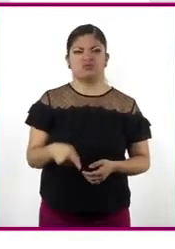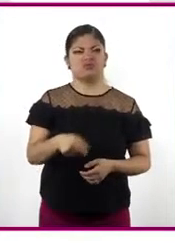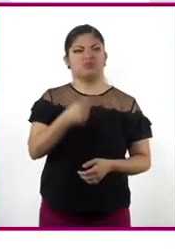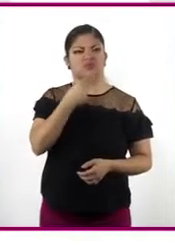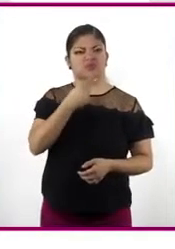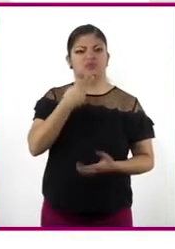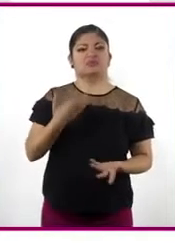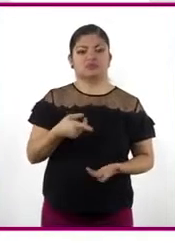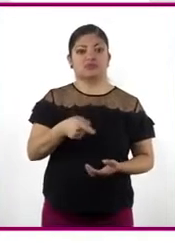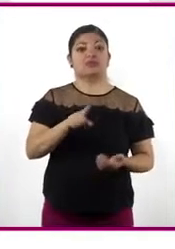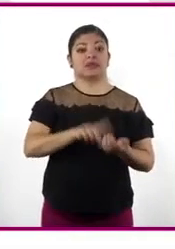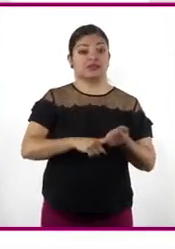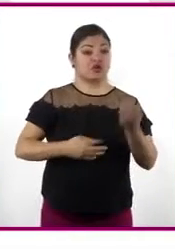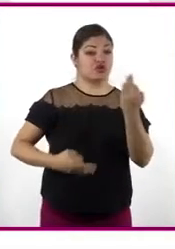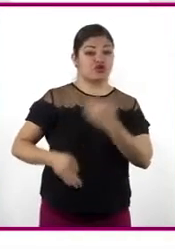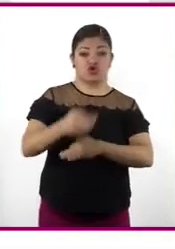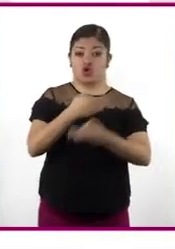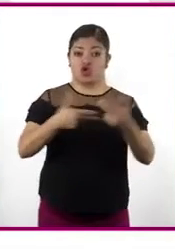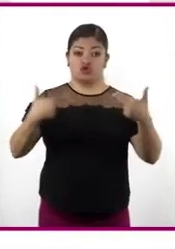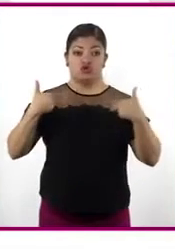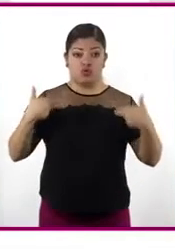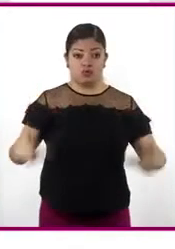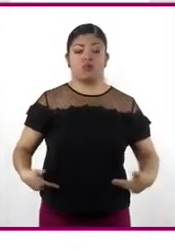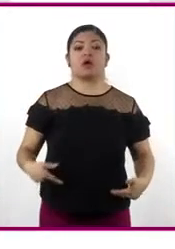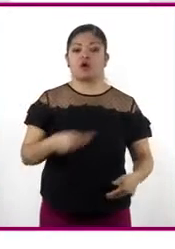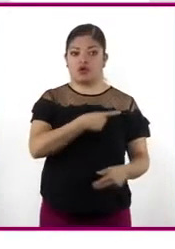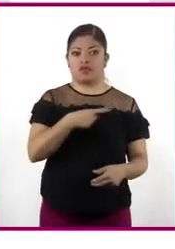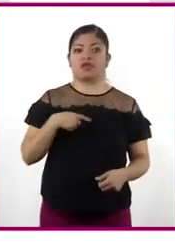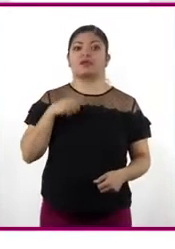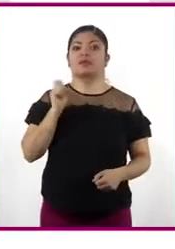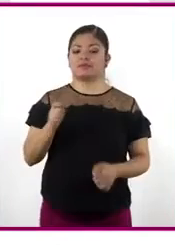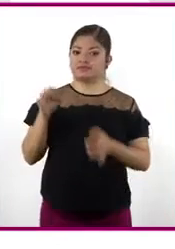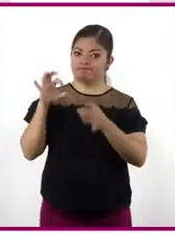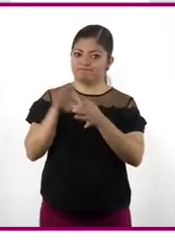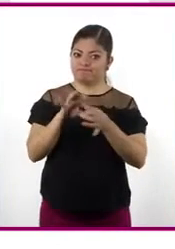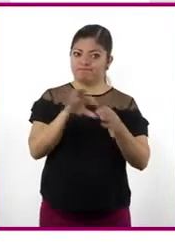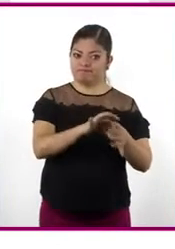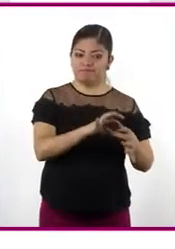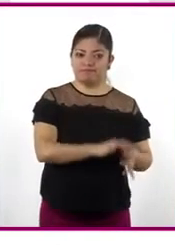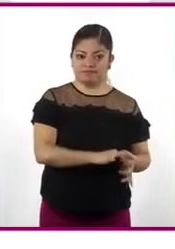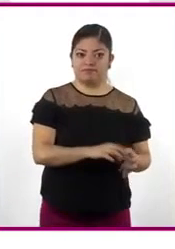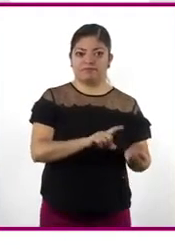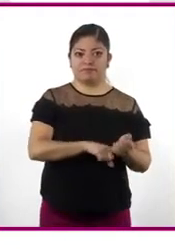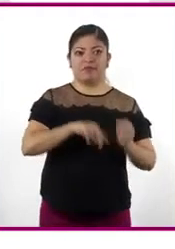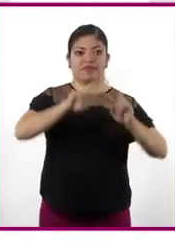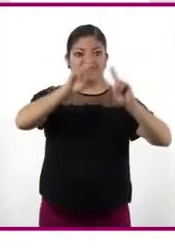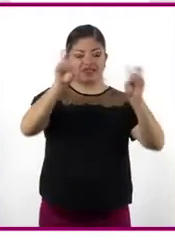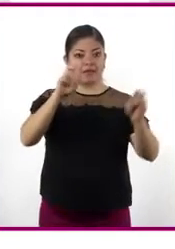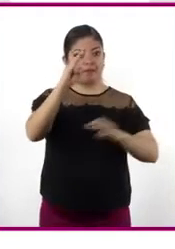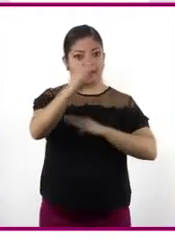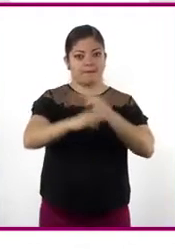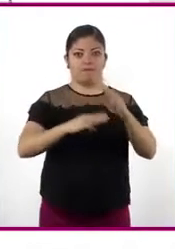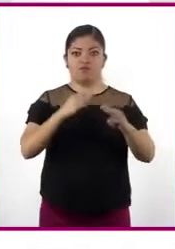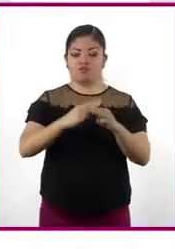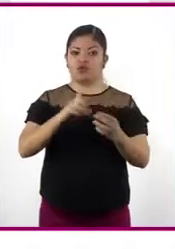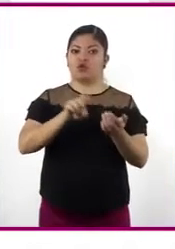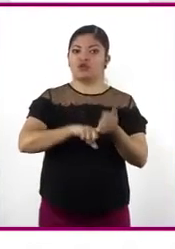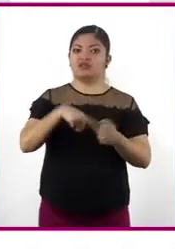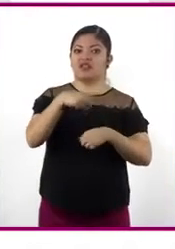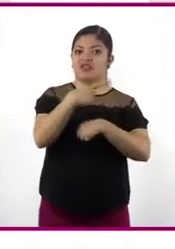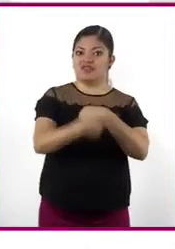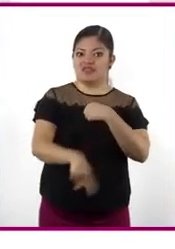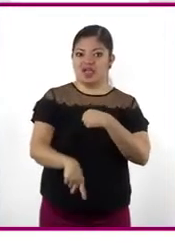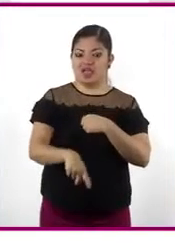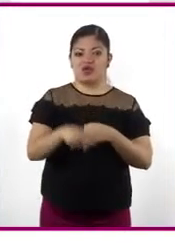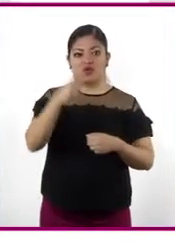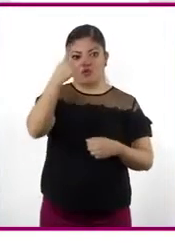filosofía expresa que todos los ciudadanos debemos relacionarnos directamente con los temas globales que afectan y